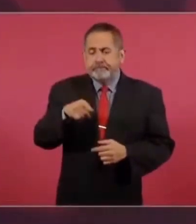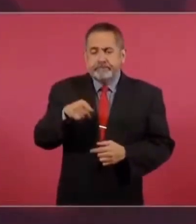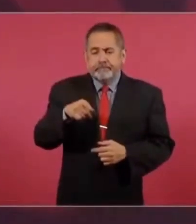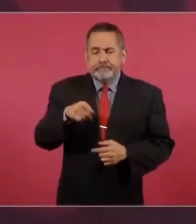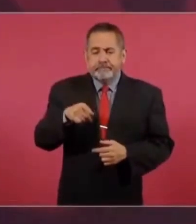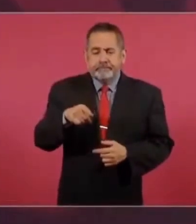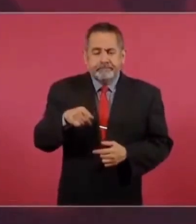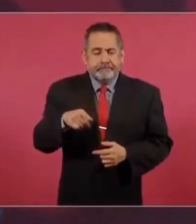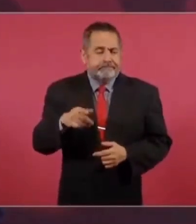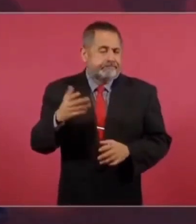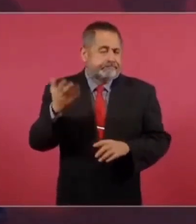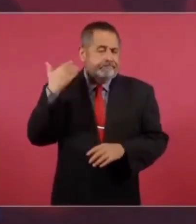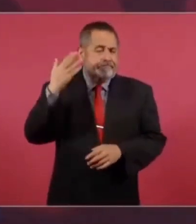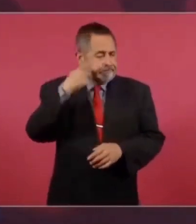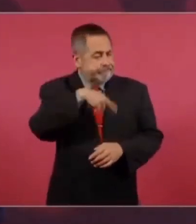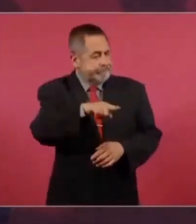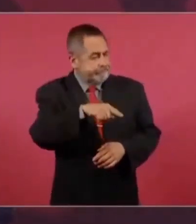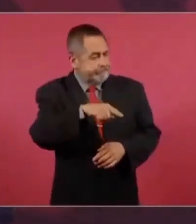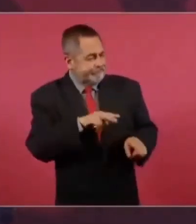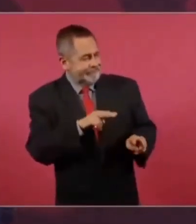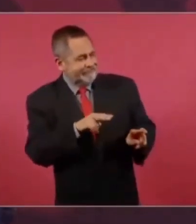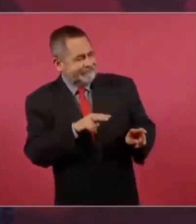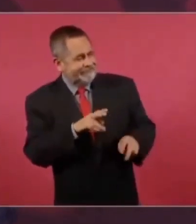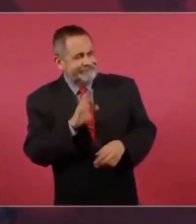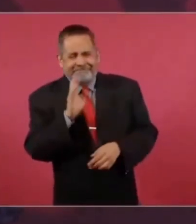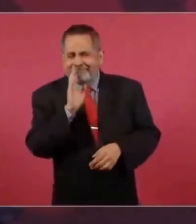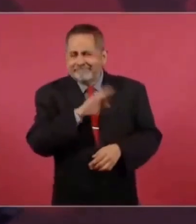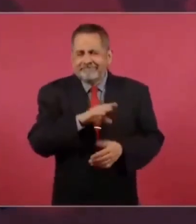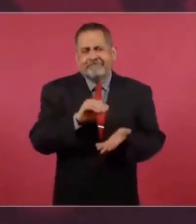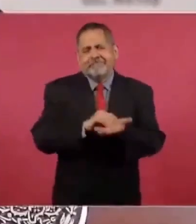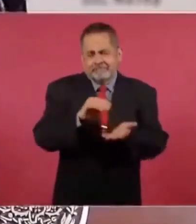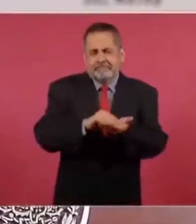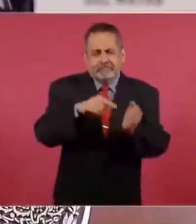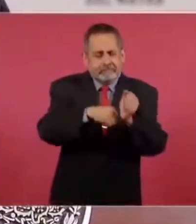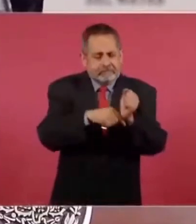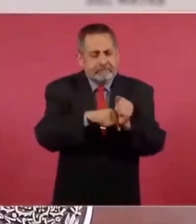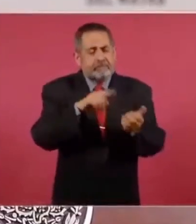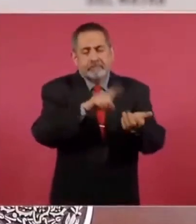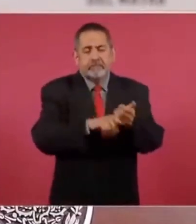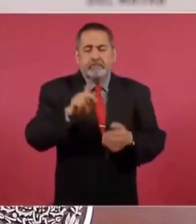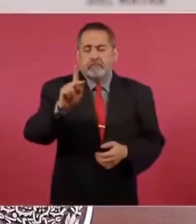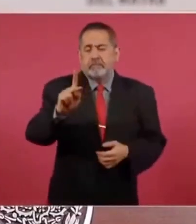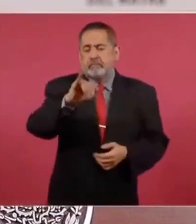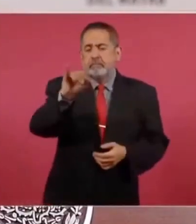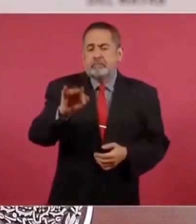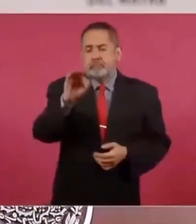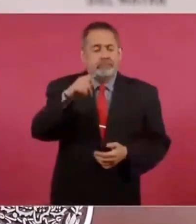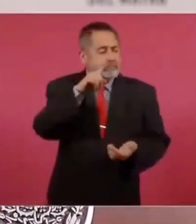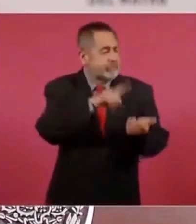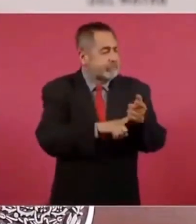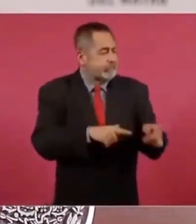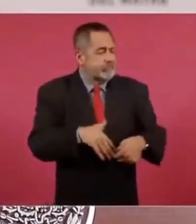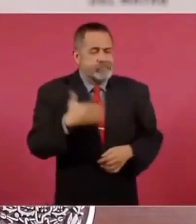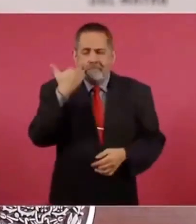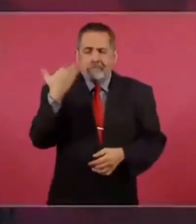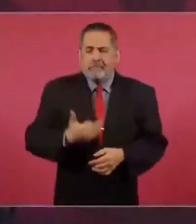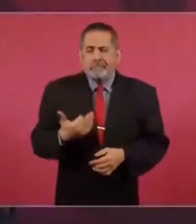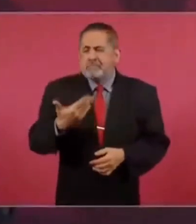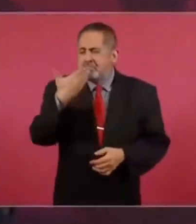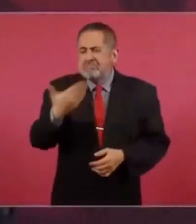todos, y aún prevalece en el Poder Judicial, es un Estado de chueco,